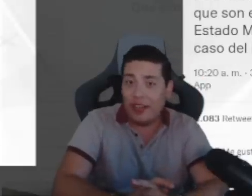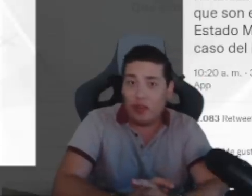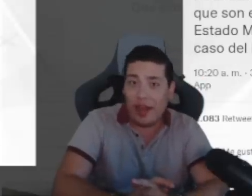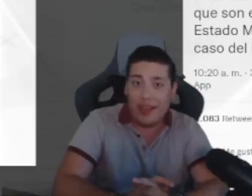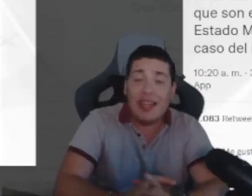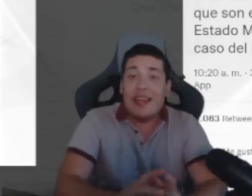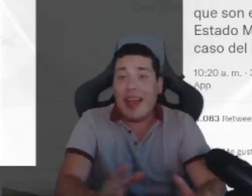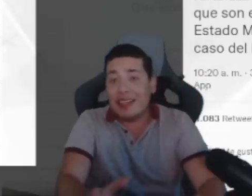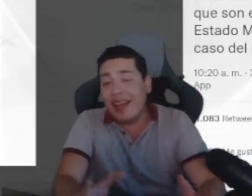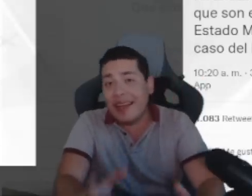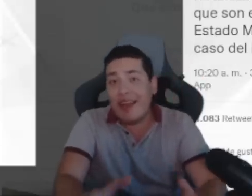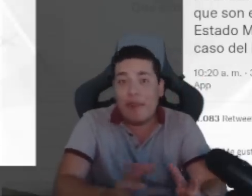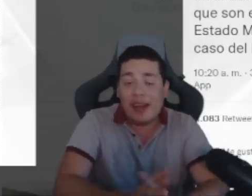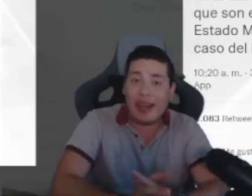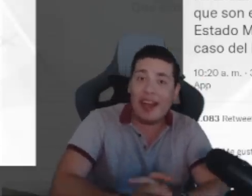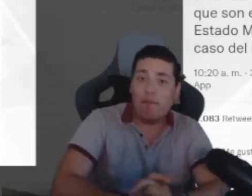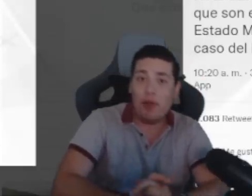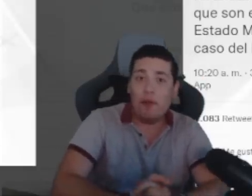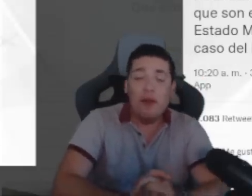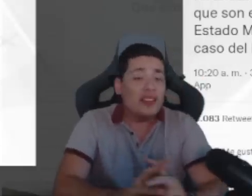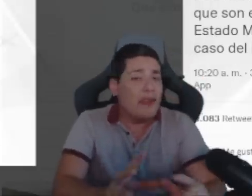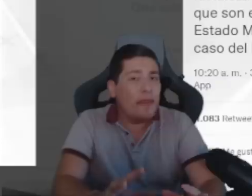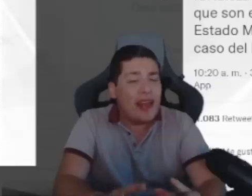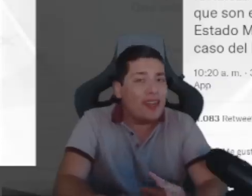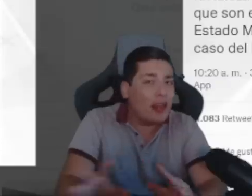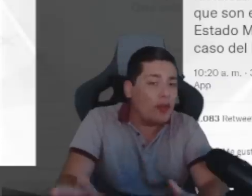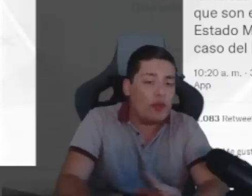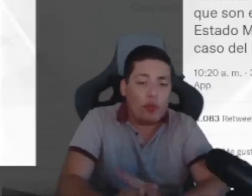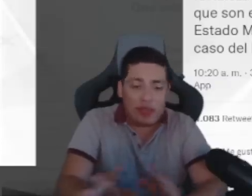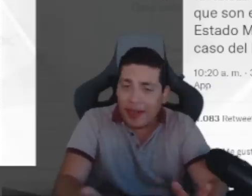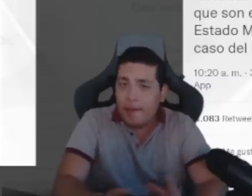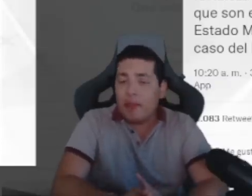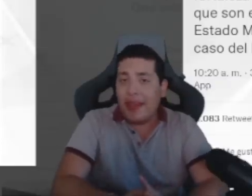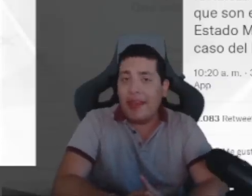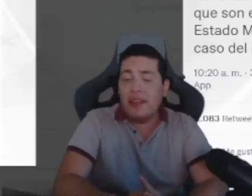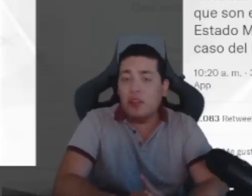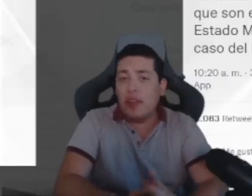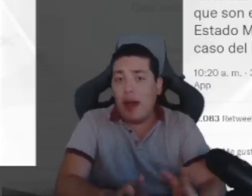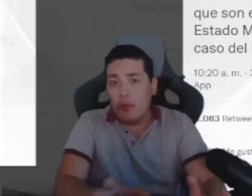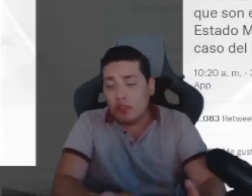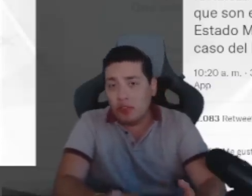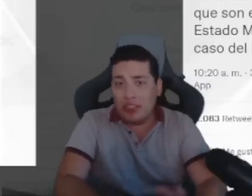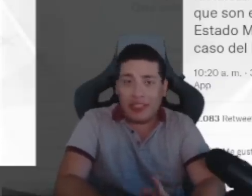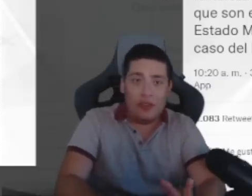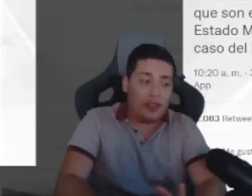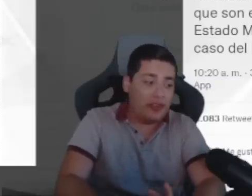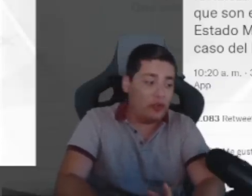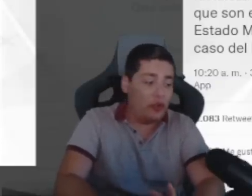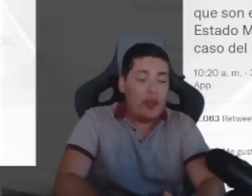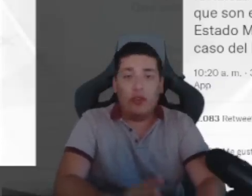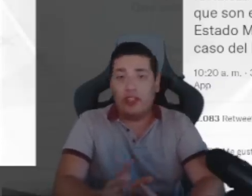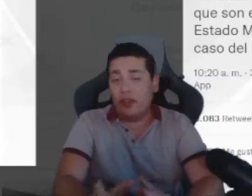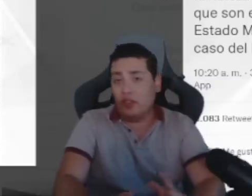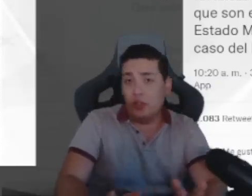consejeros electorales y así le quieren ver la cara al pueblo. Siempre han tratado de ocultar estos abusos diciendo que